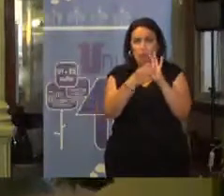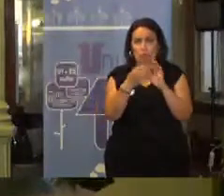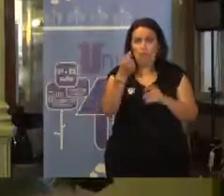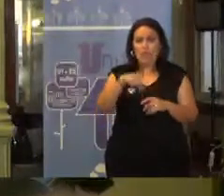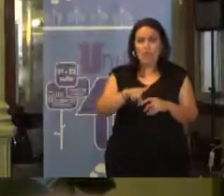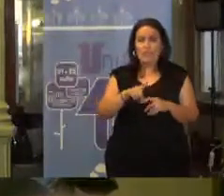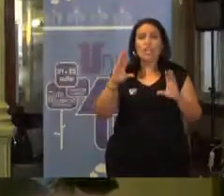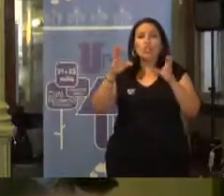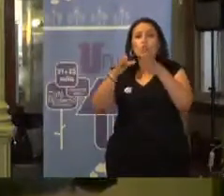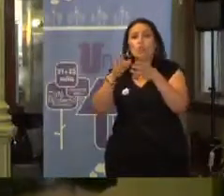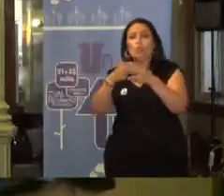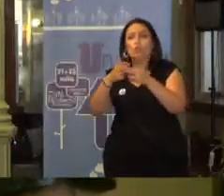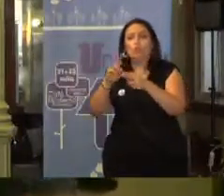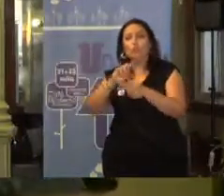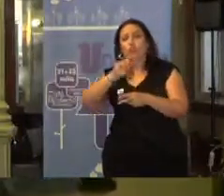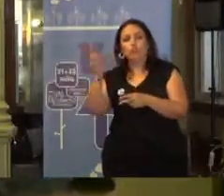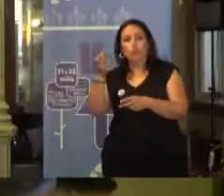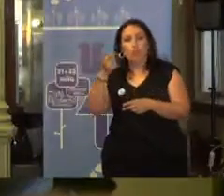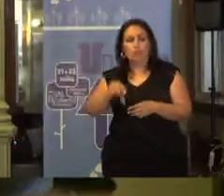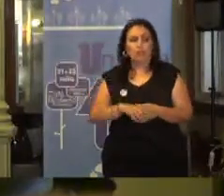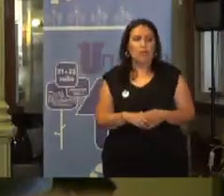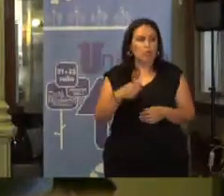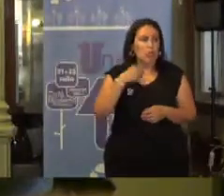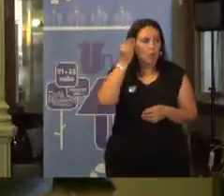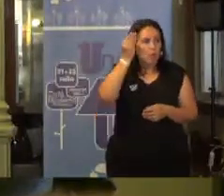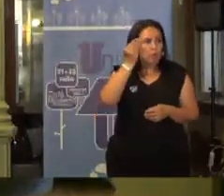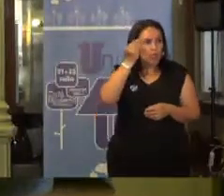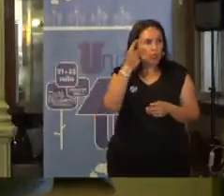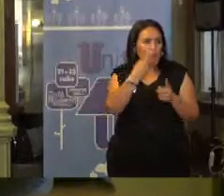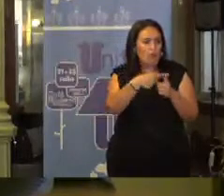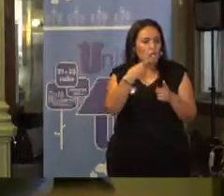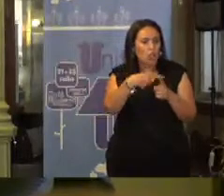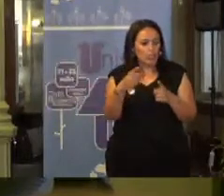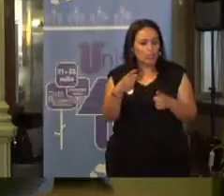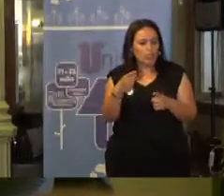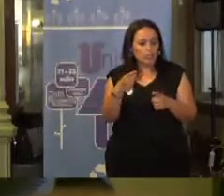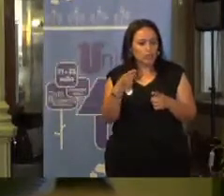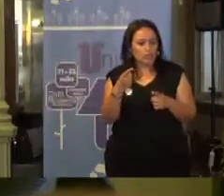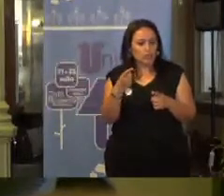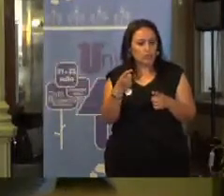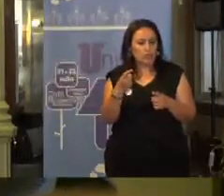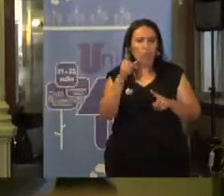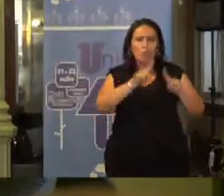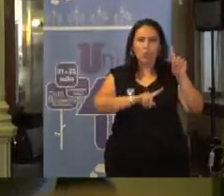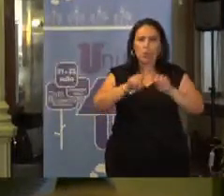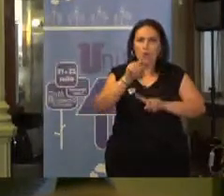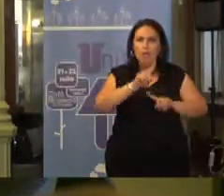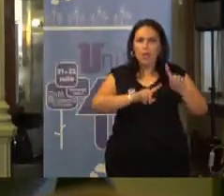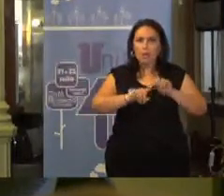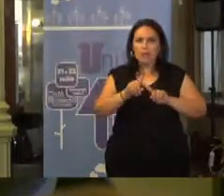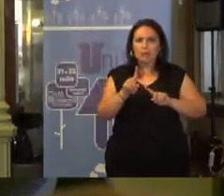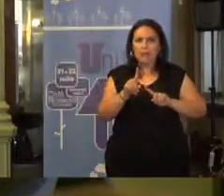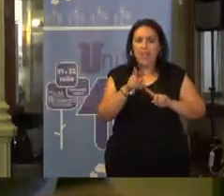que poderíamos traballar. A mí me parece que hai aspectos, problemas, cuestións que están neste momento na